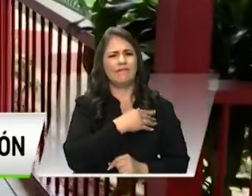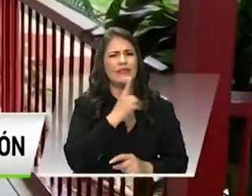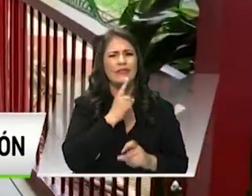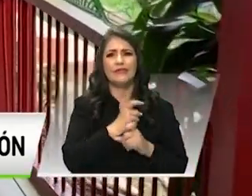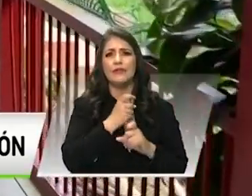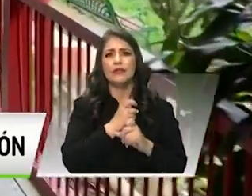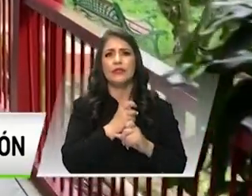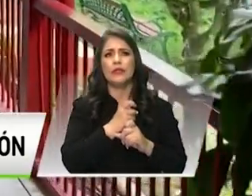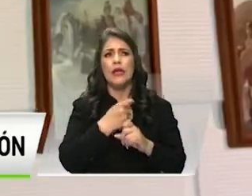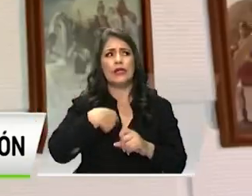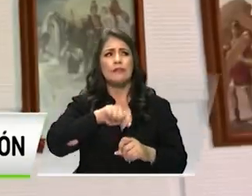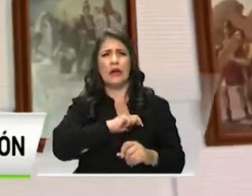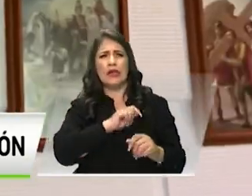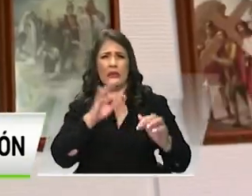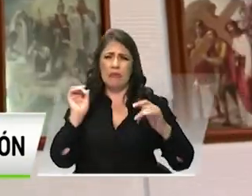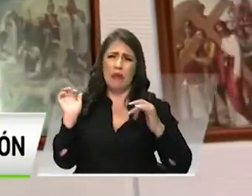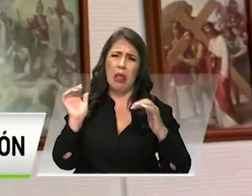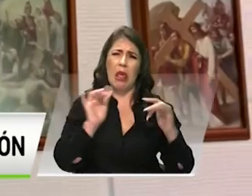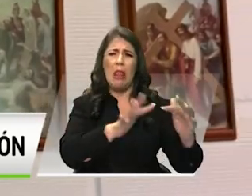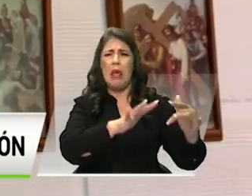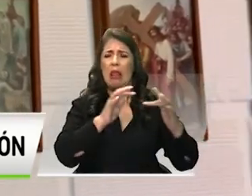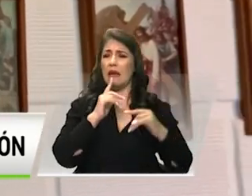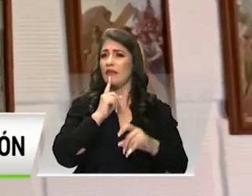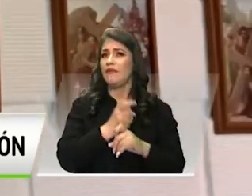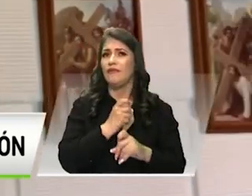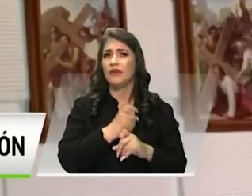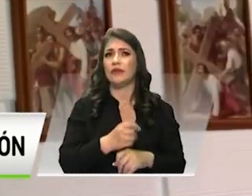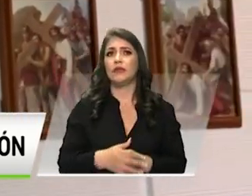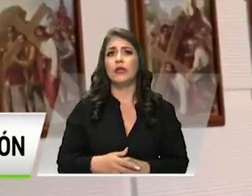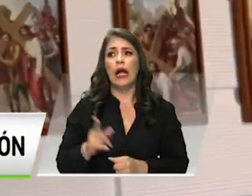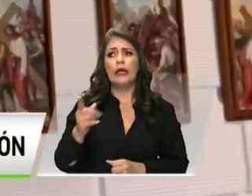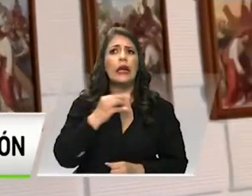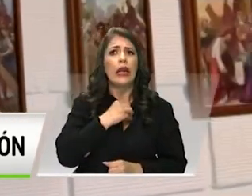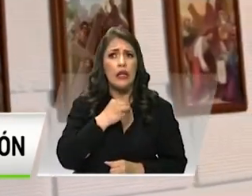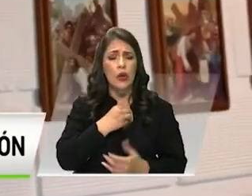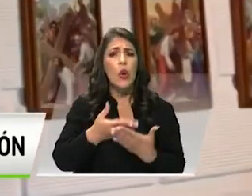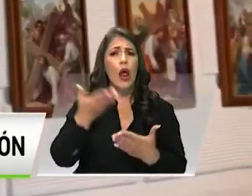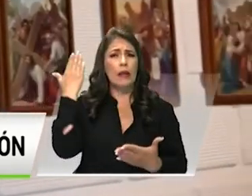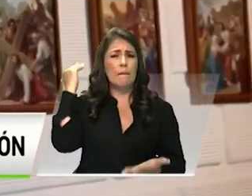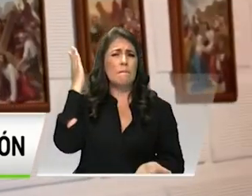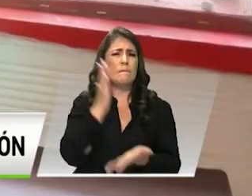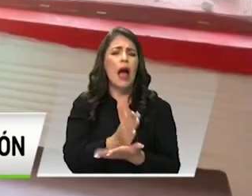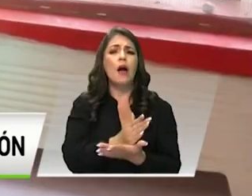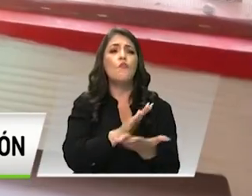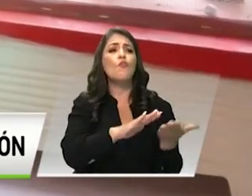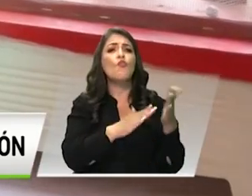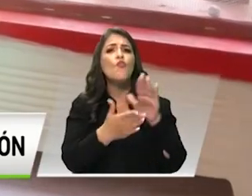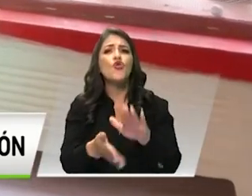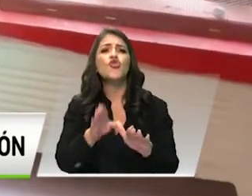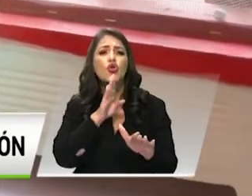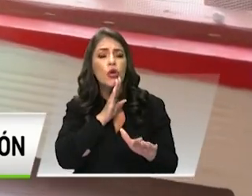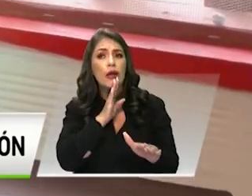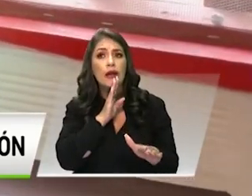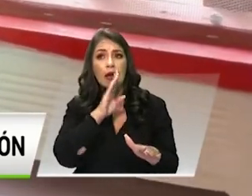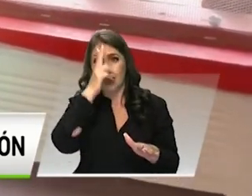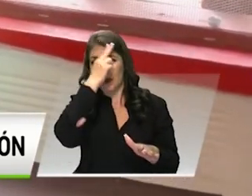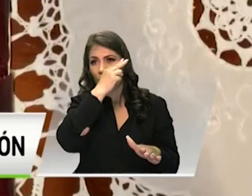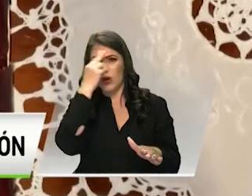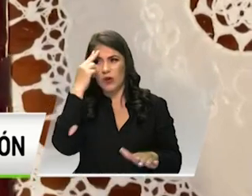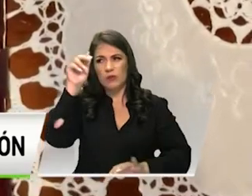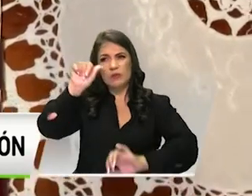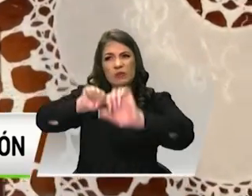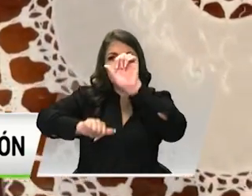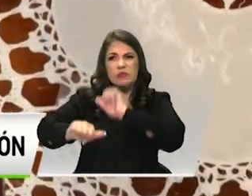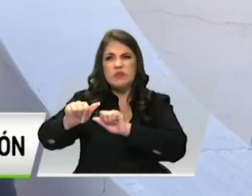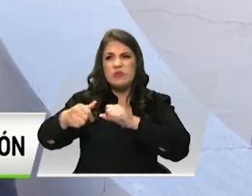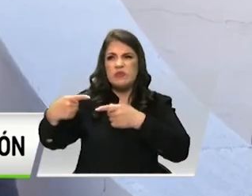de la Guerra Civil Española. Él hace parte de los religiosos que fueron sacrificados por detractores y enemigos de la Iglesia Católica en la